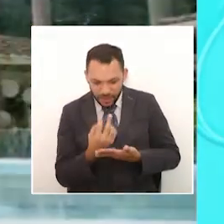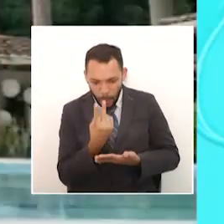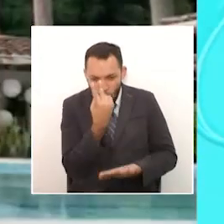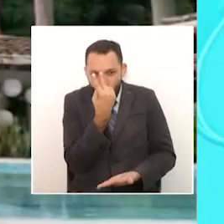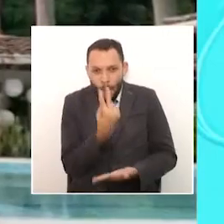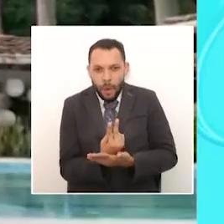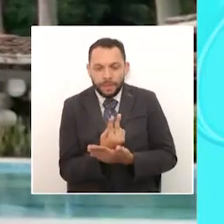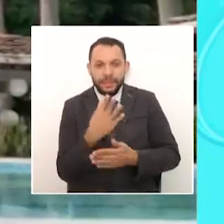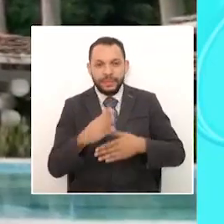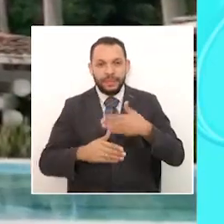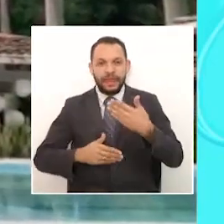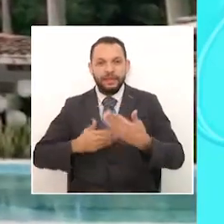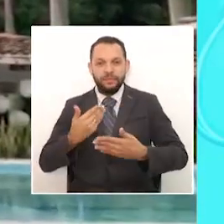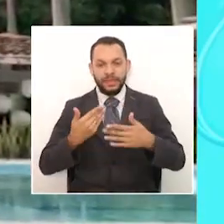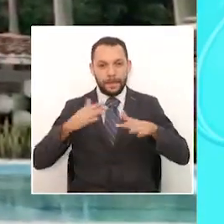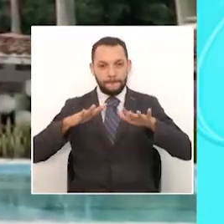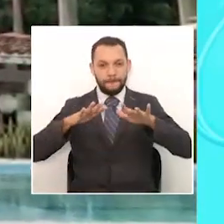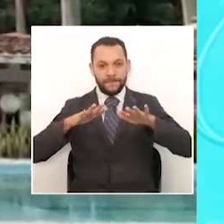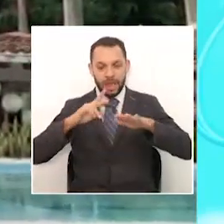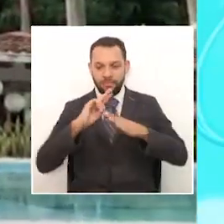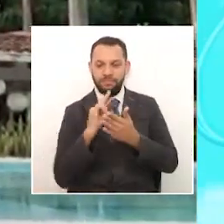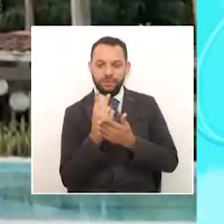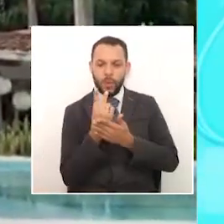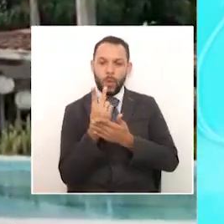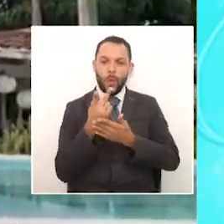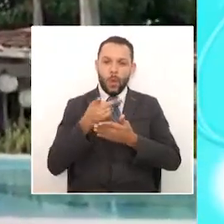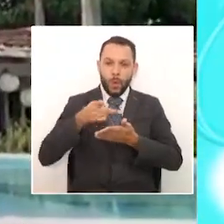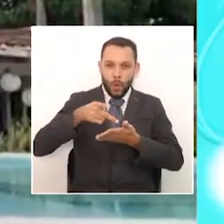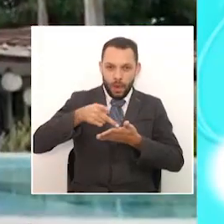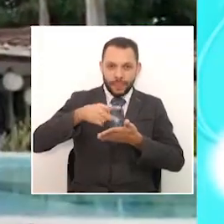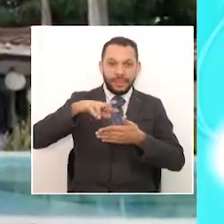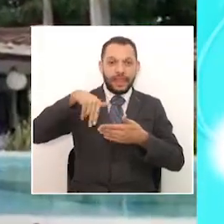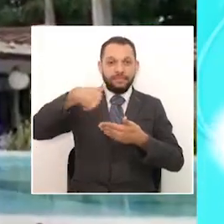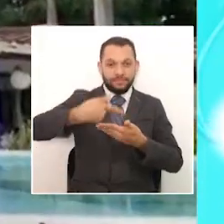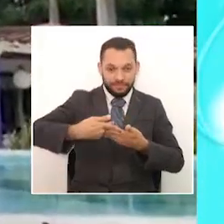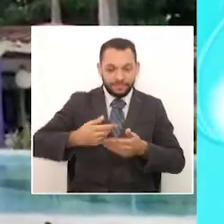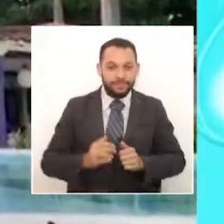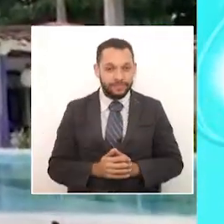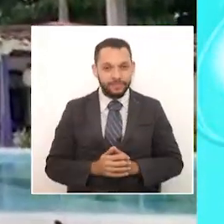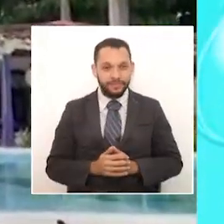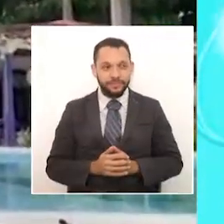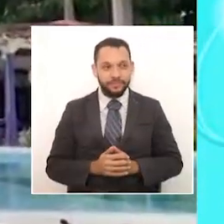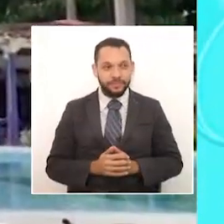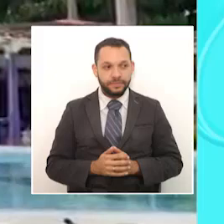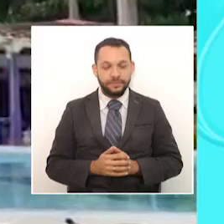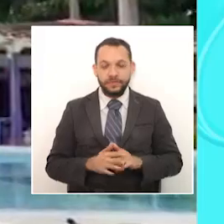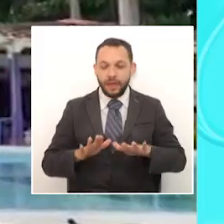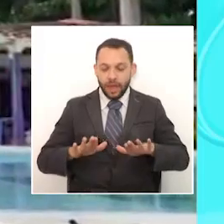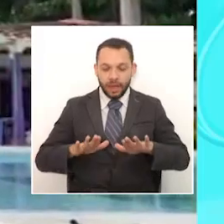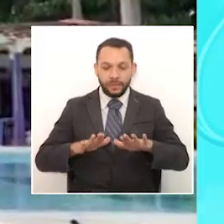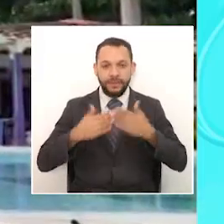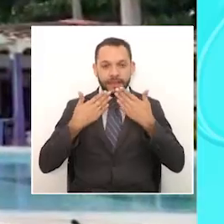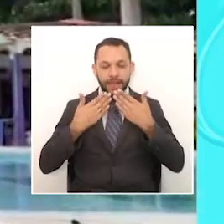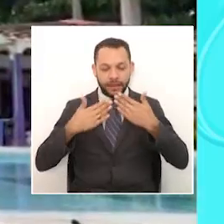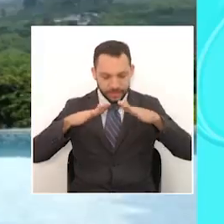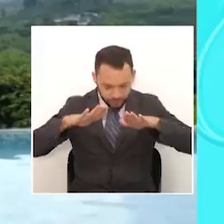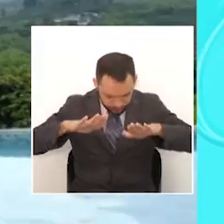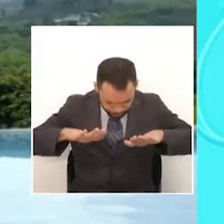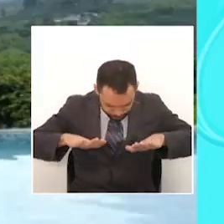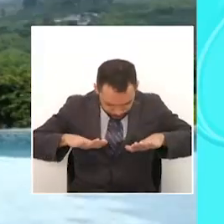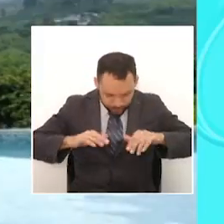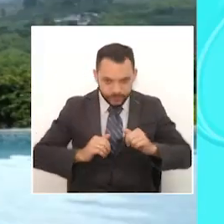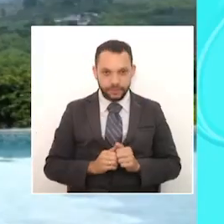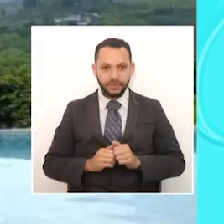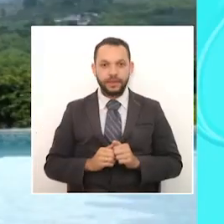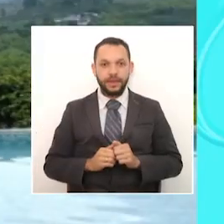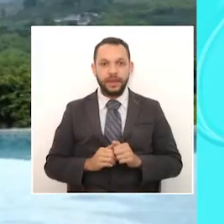pie primero y luego el otro pie. Se quedan unos segundos en esta posición.